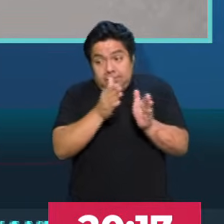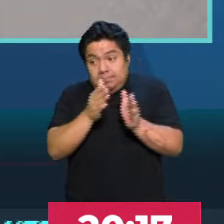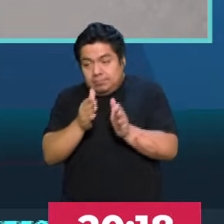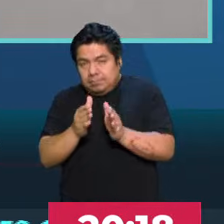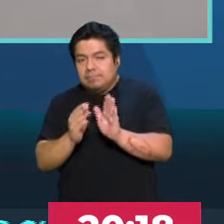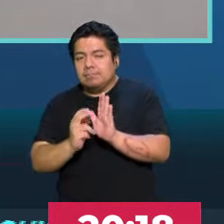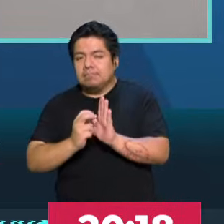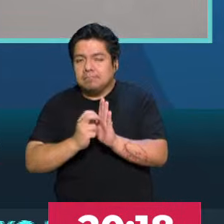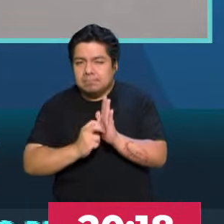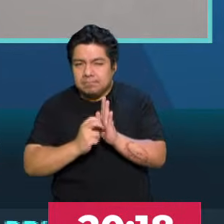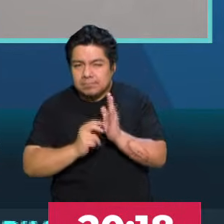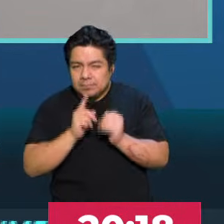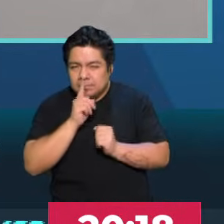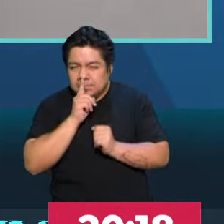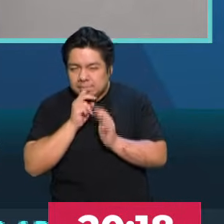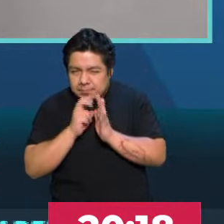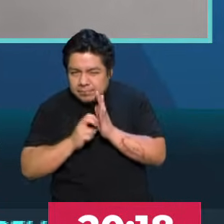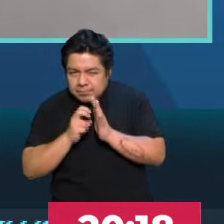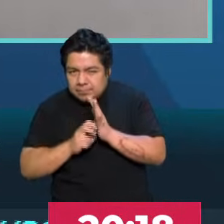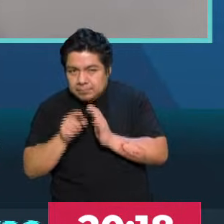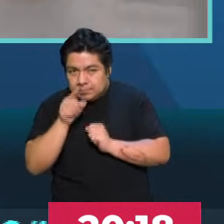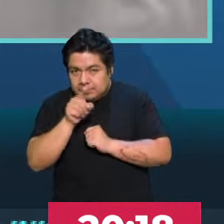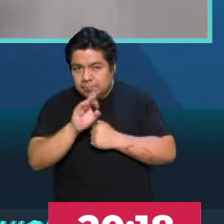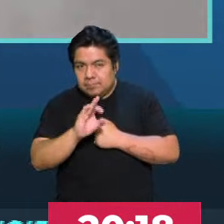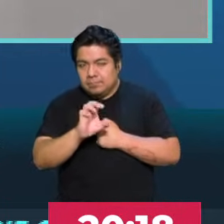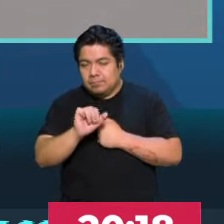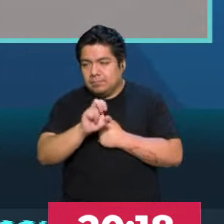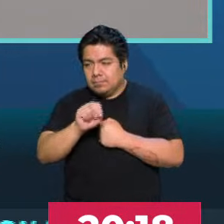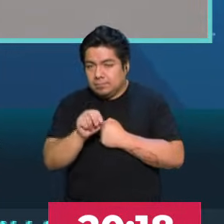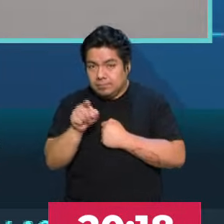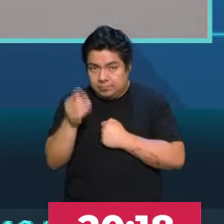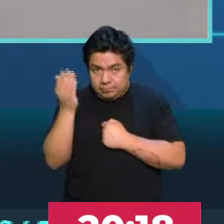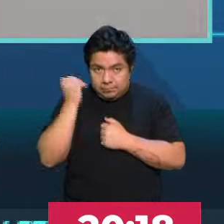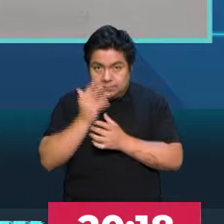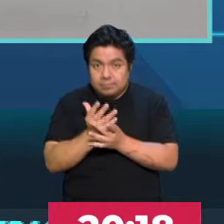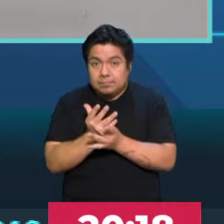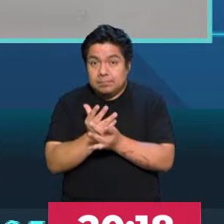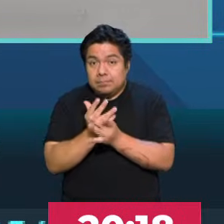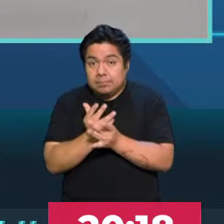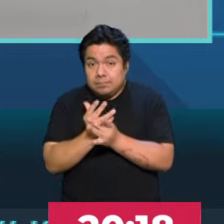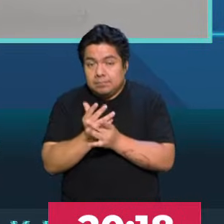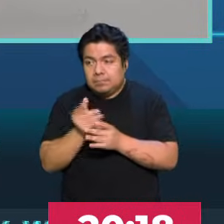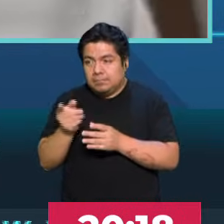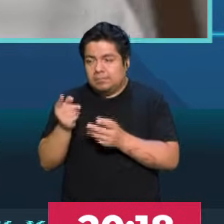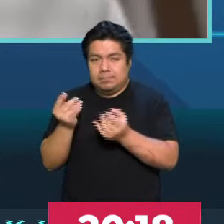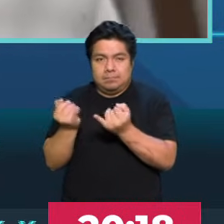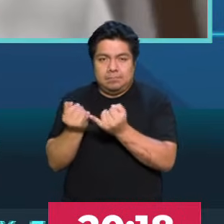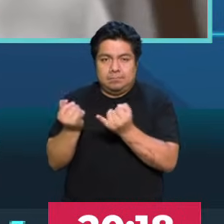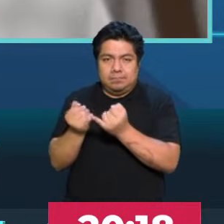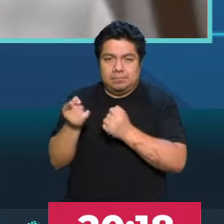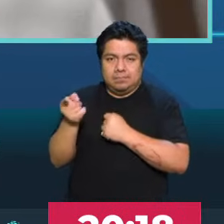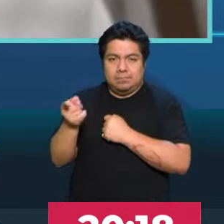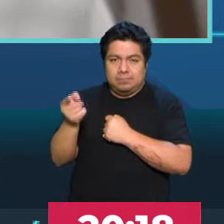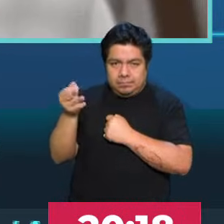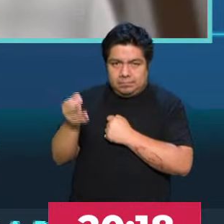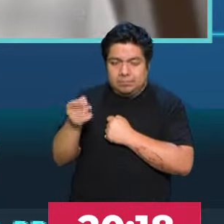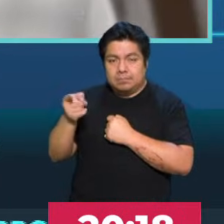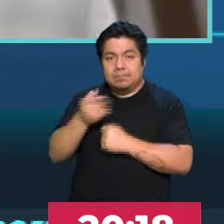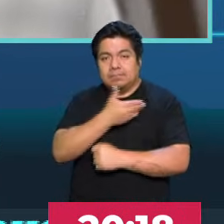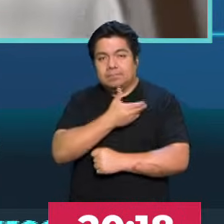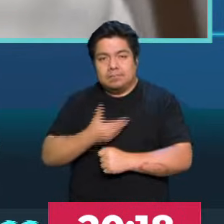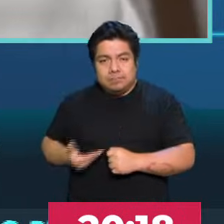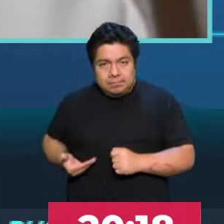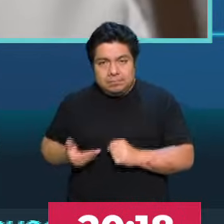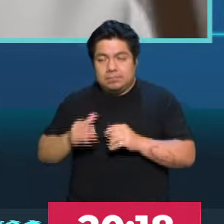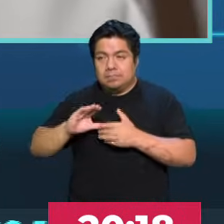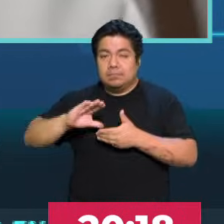intentó modificar la versión para decir, como lo dijo Felipe Calderón en su momento y lo secundó el entonces presidente de la Comisión